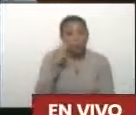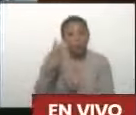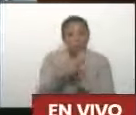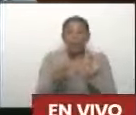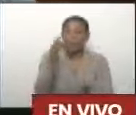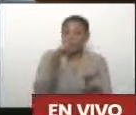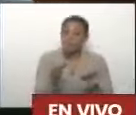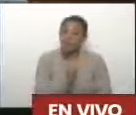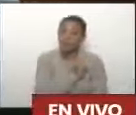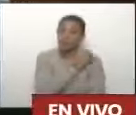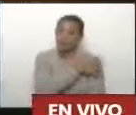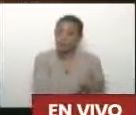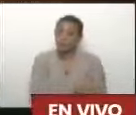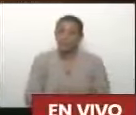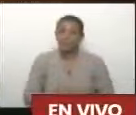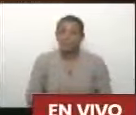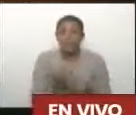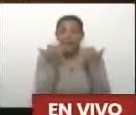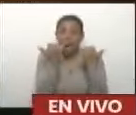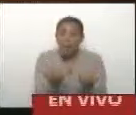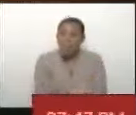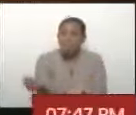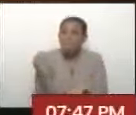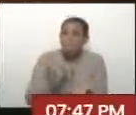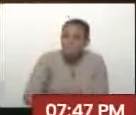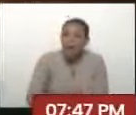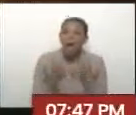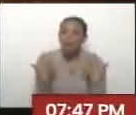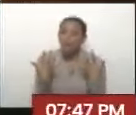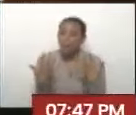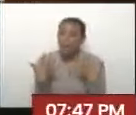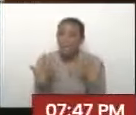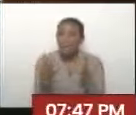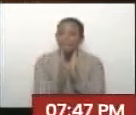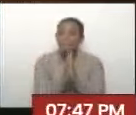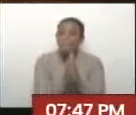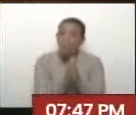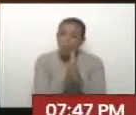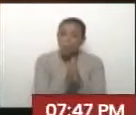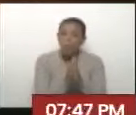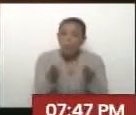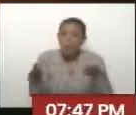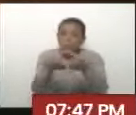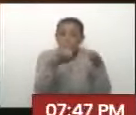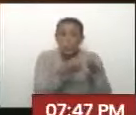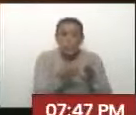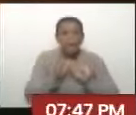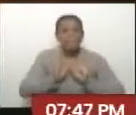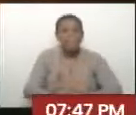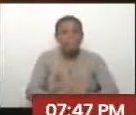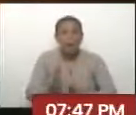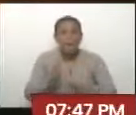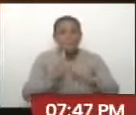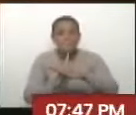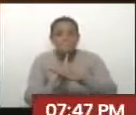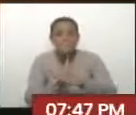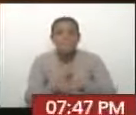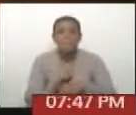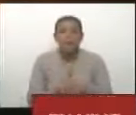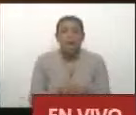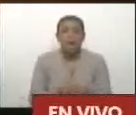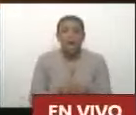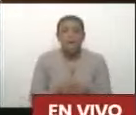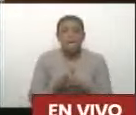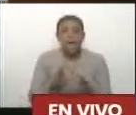la causa Palestina Ahora más que nunca es urgente poner fin al colonialismo genocida y sionista y